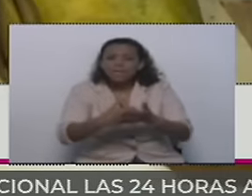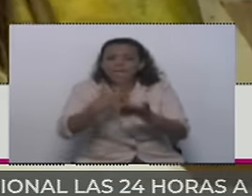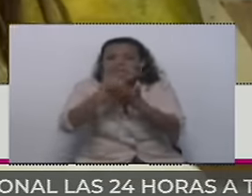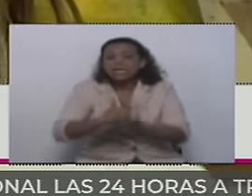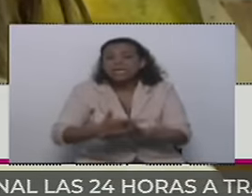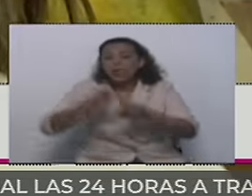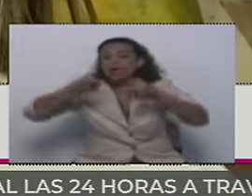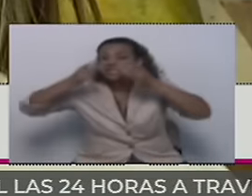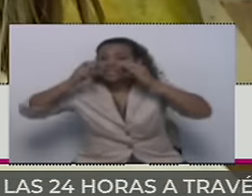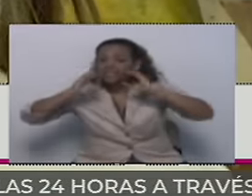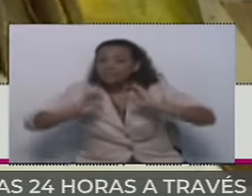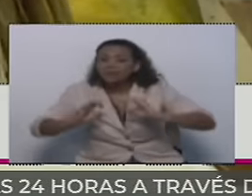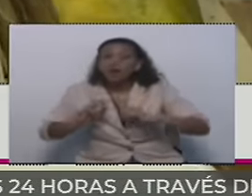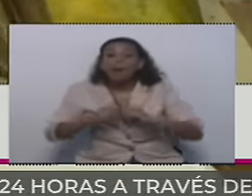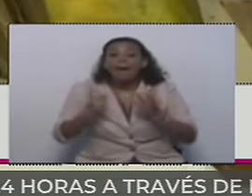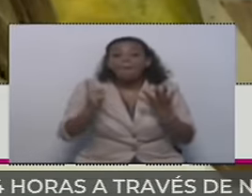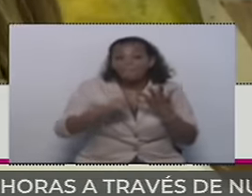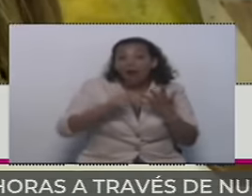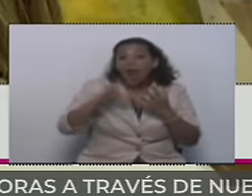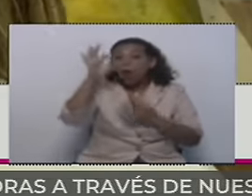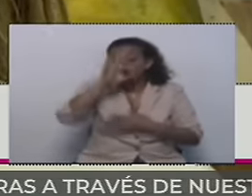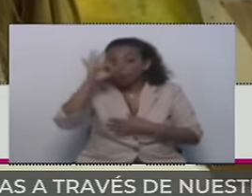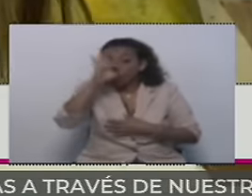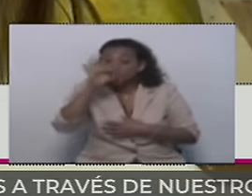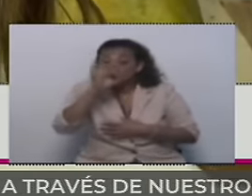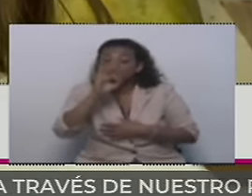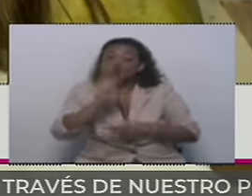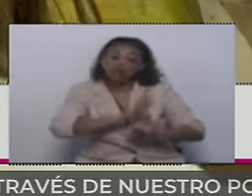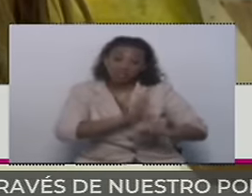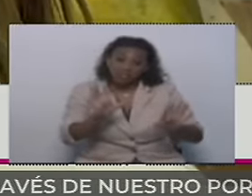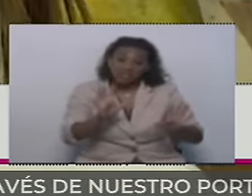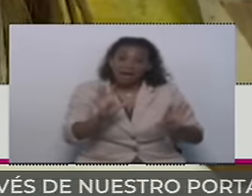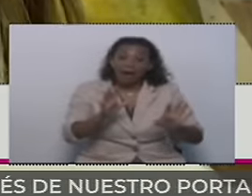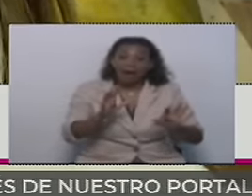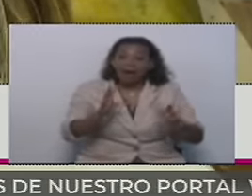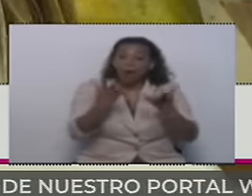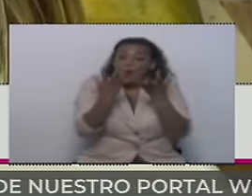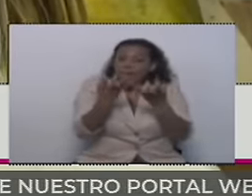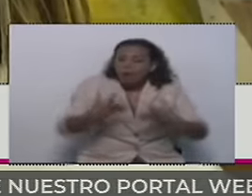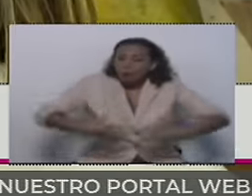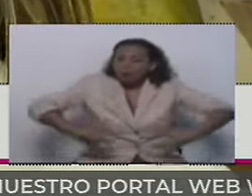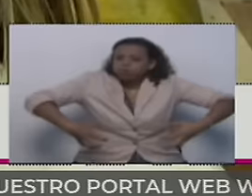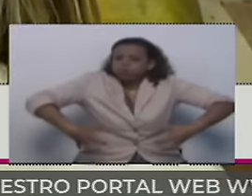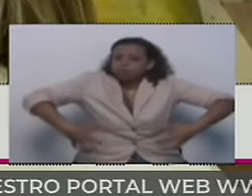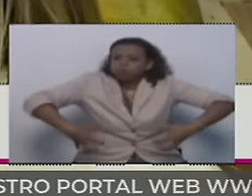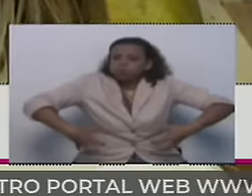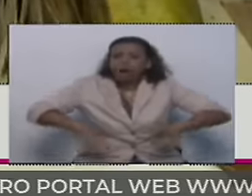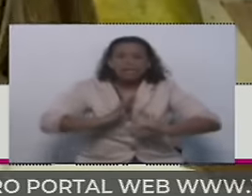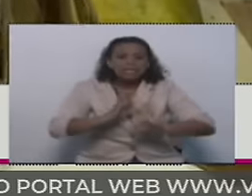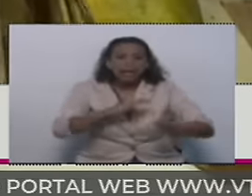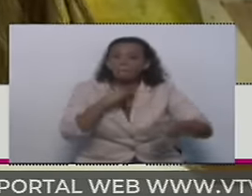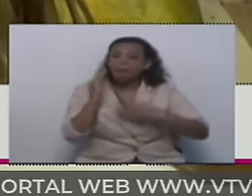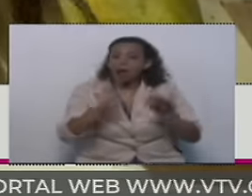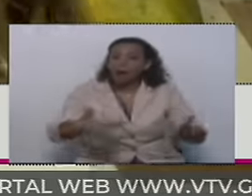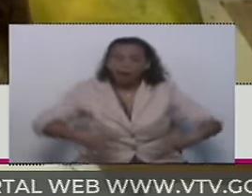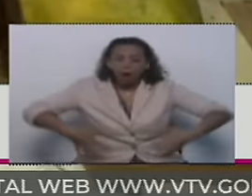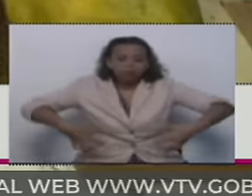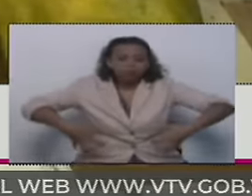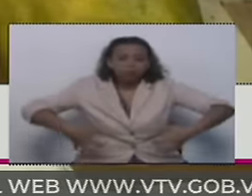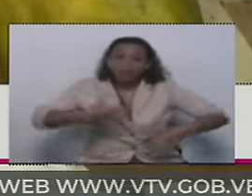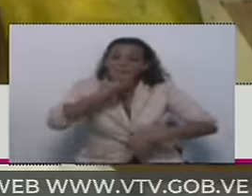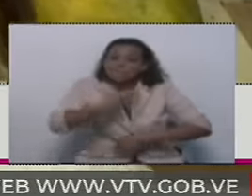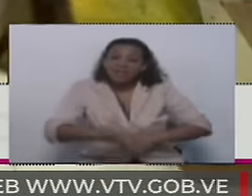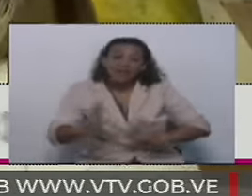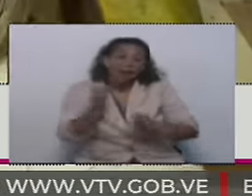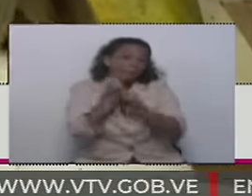maíz. ¿Viste? Los cochinos también los vamos a sacar. Vamos esperando que se acerque un poquito más. Bueno, pero vale, como usted adelantó la Navidad, diciembre, pues entonces hay